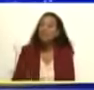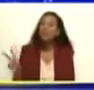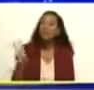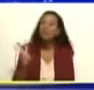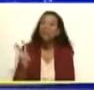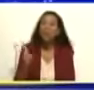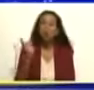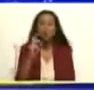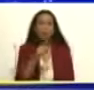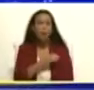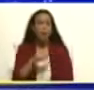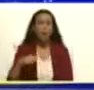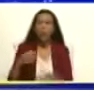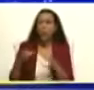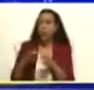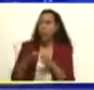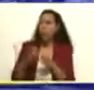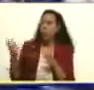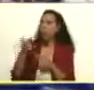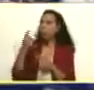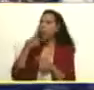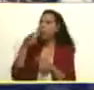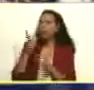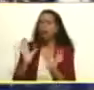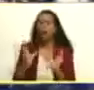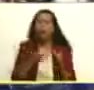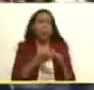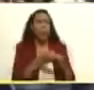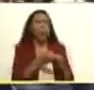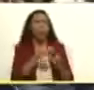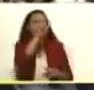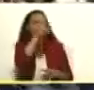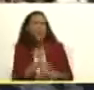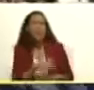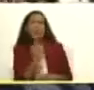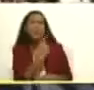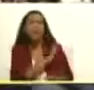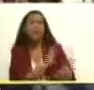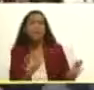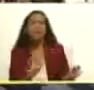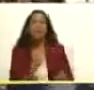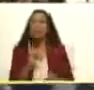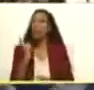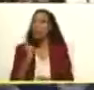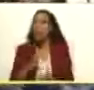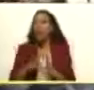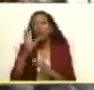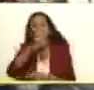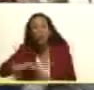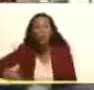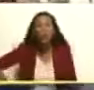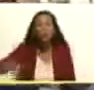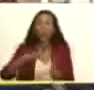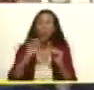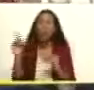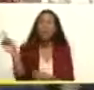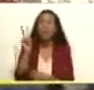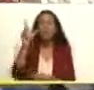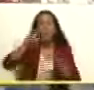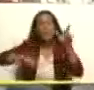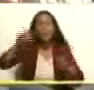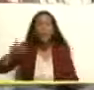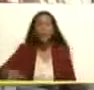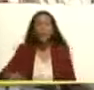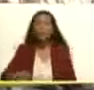este no es un tema de un partido político, este no es un tema de un hombre, este es un tema de los venezolanos y las venezolanas,